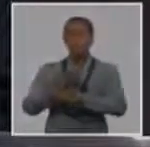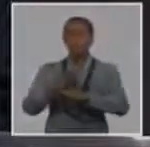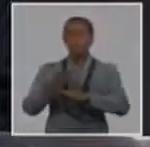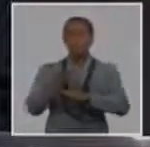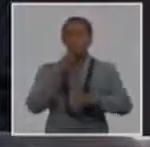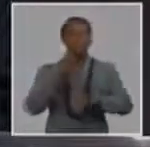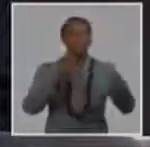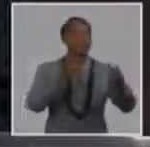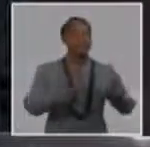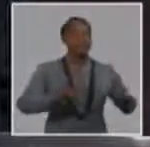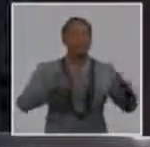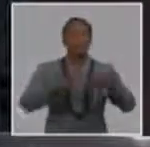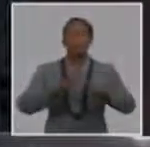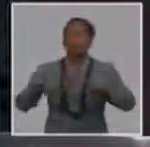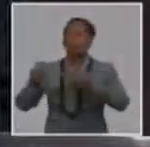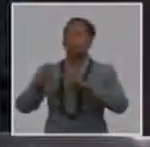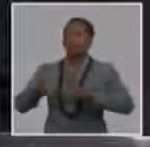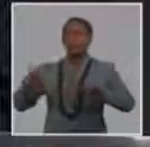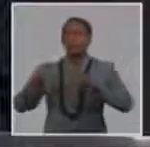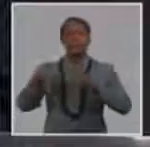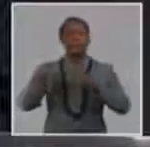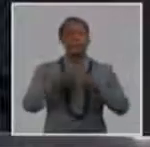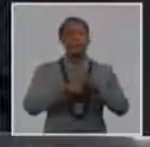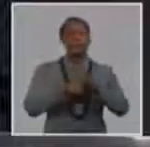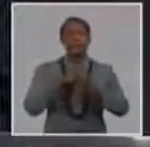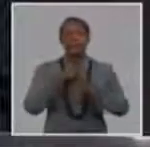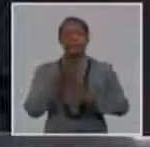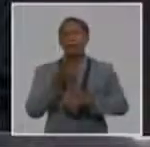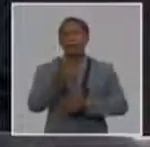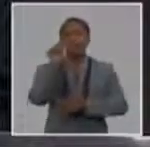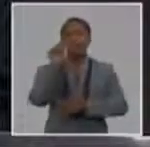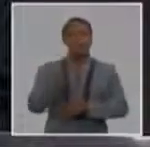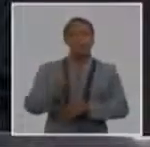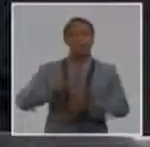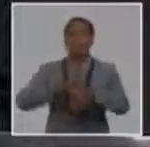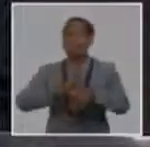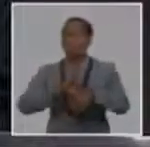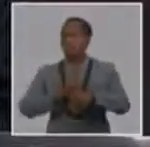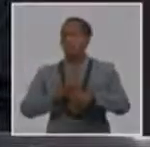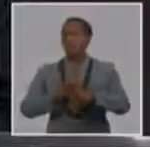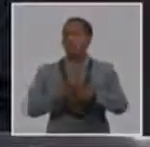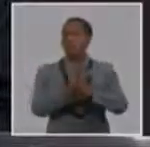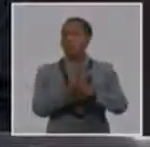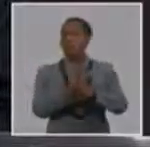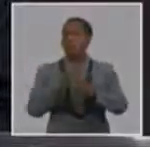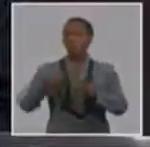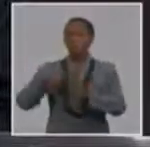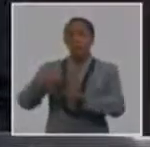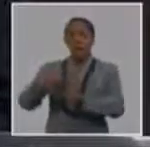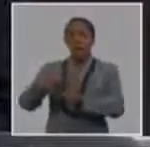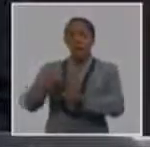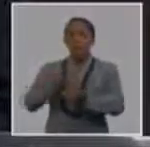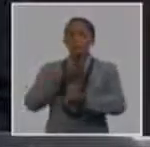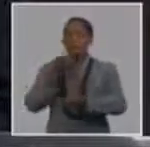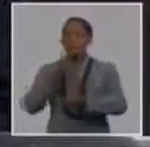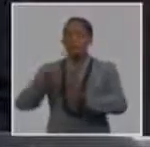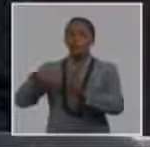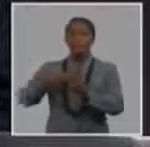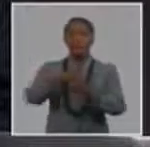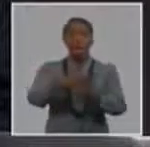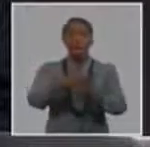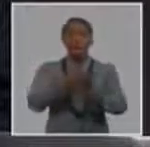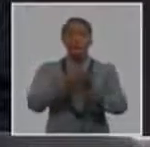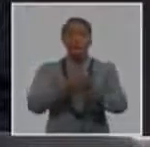de investigación el año pasado directamente en COVID. Y como ven, 6 de